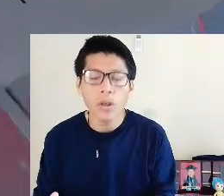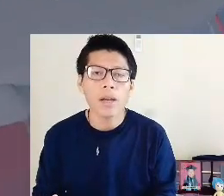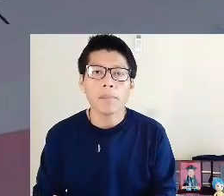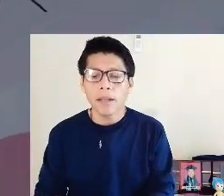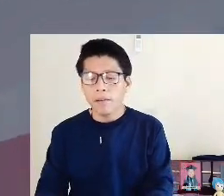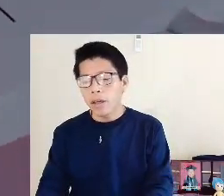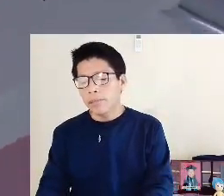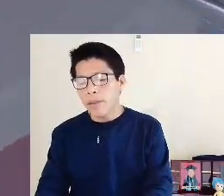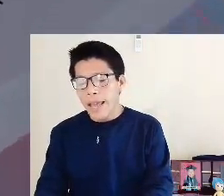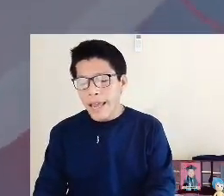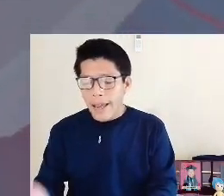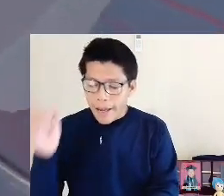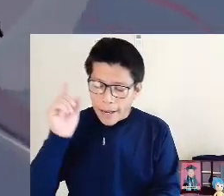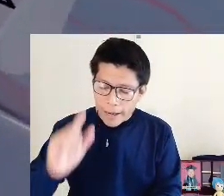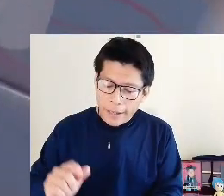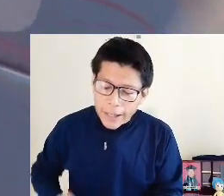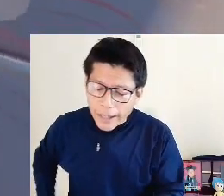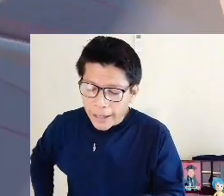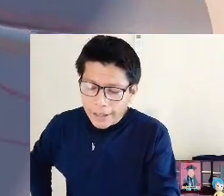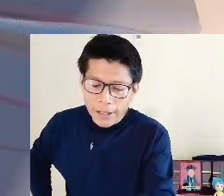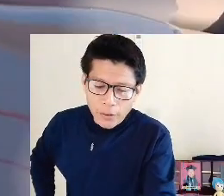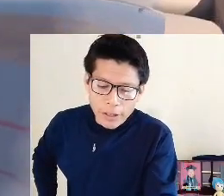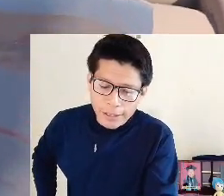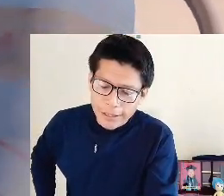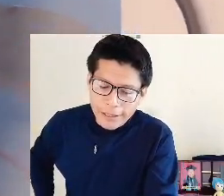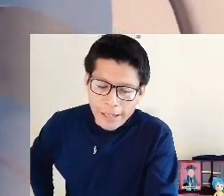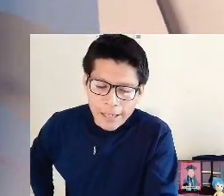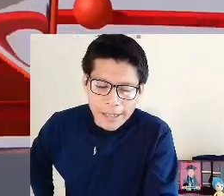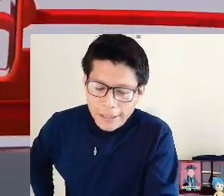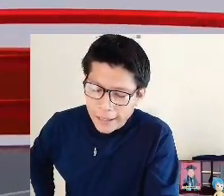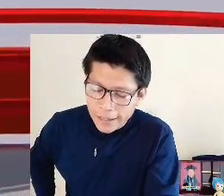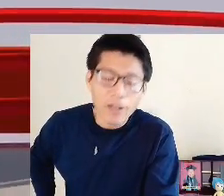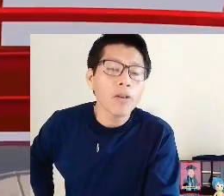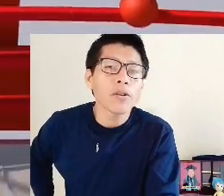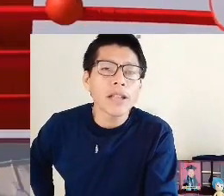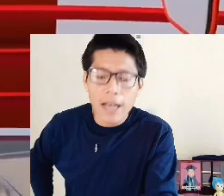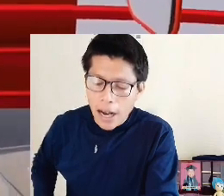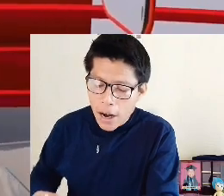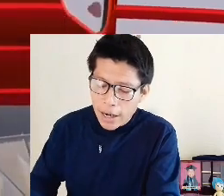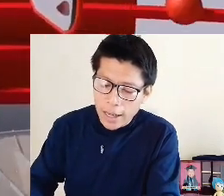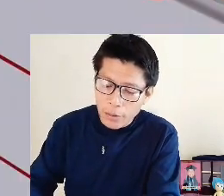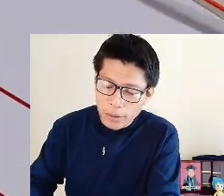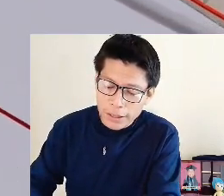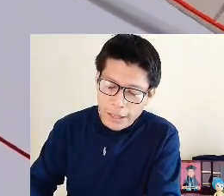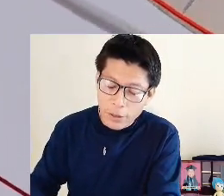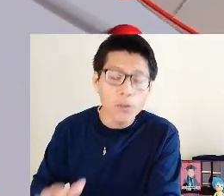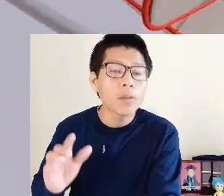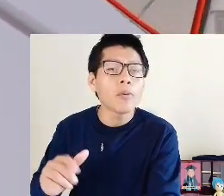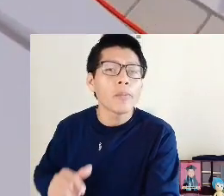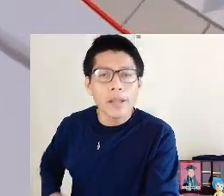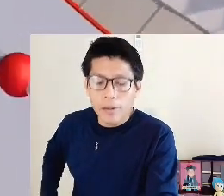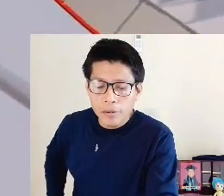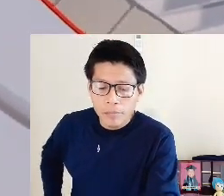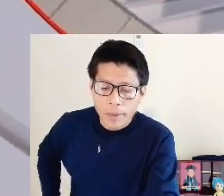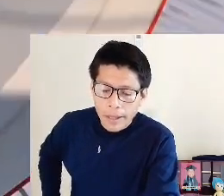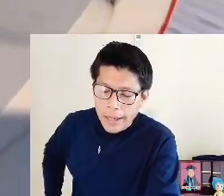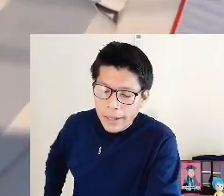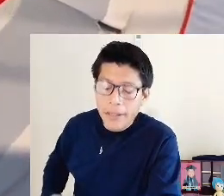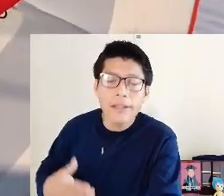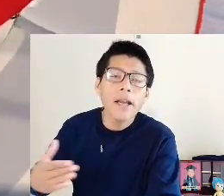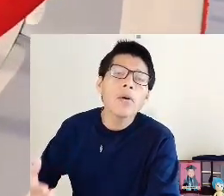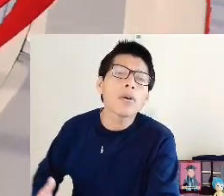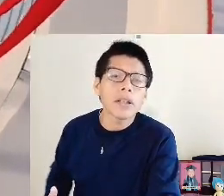manera muy rápida bueno el día de ayer señores este sería conocer la la noticia de último momento